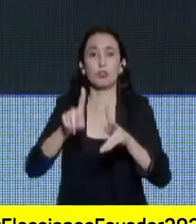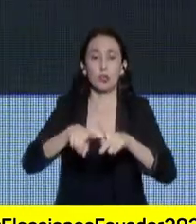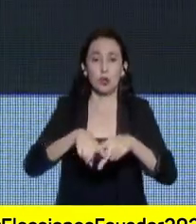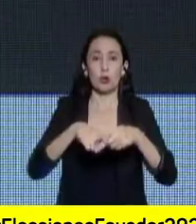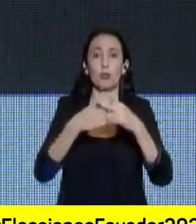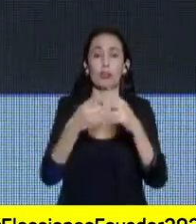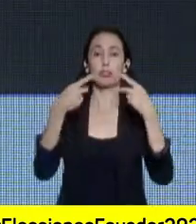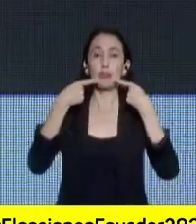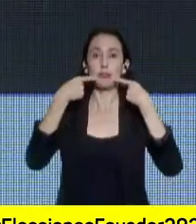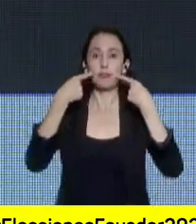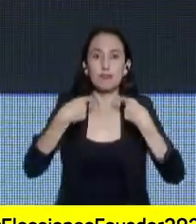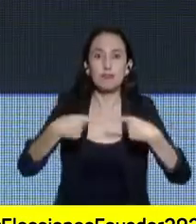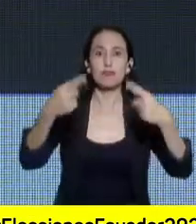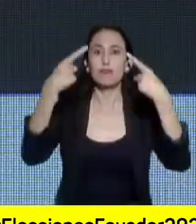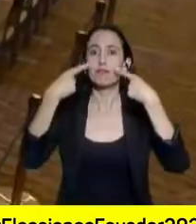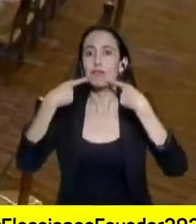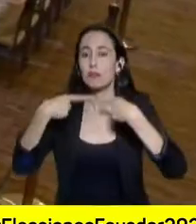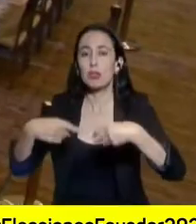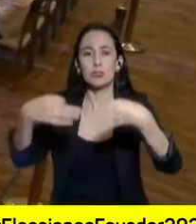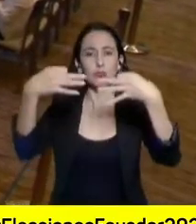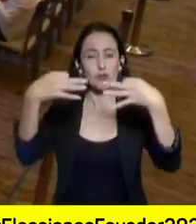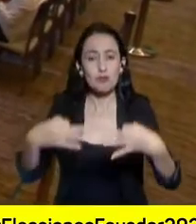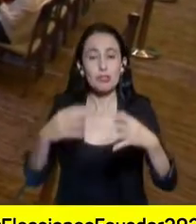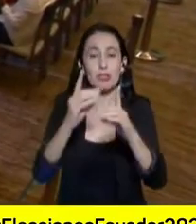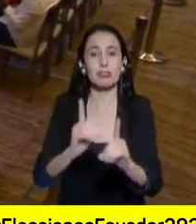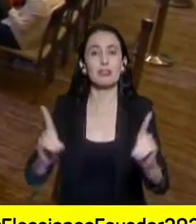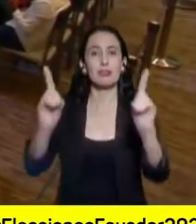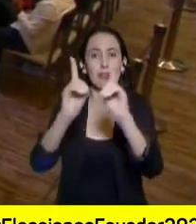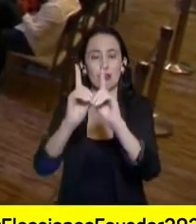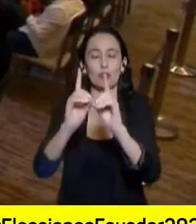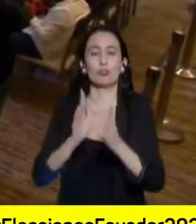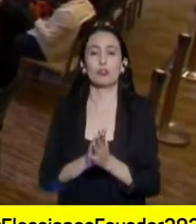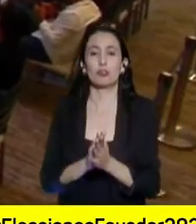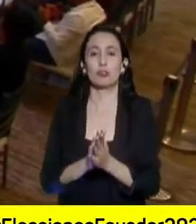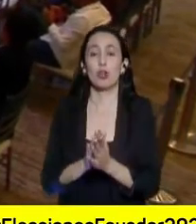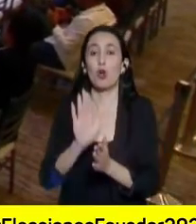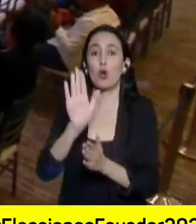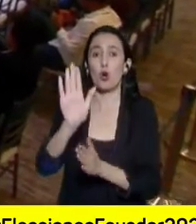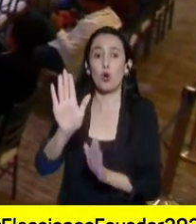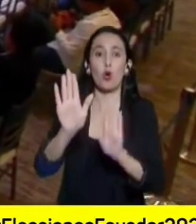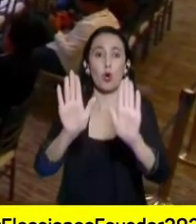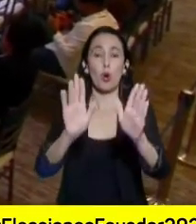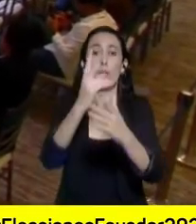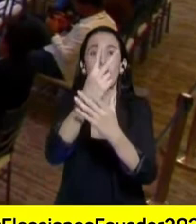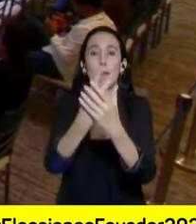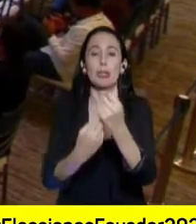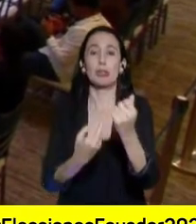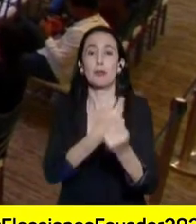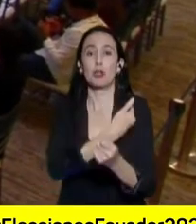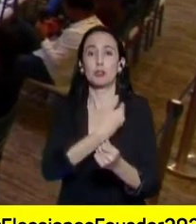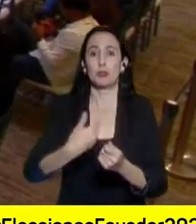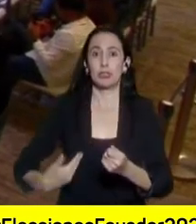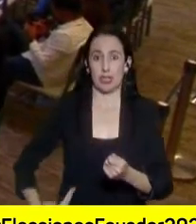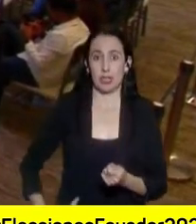los resultados oficiales con la dignidad de binomio